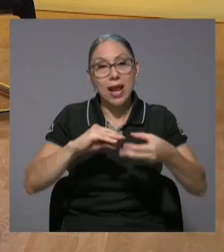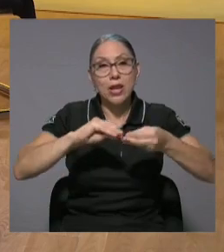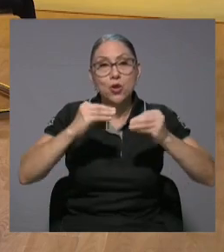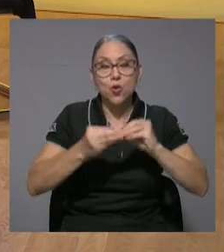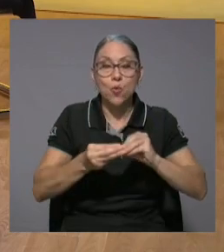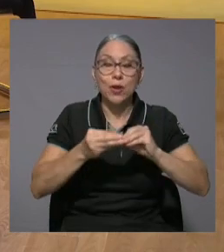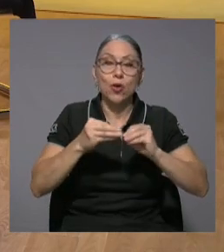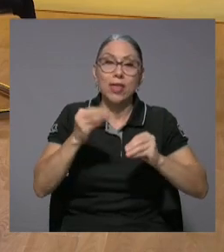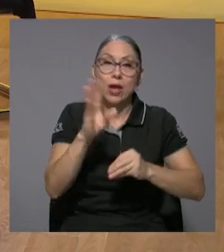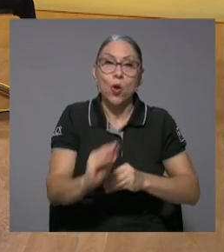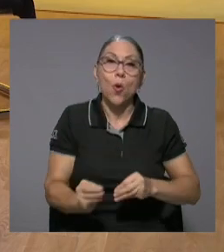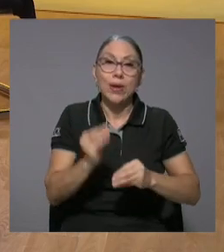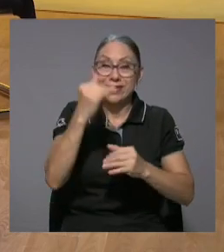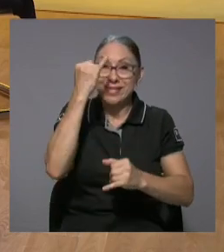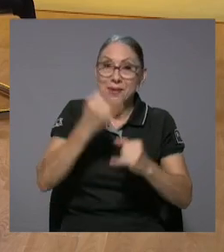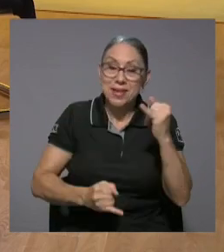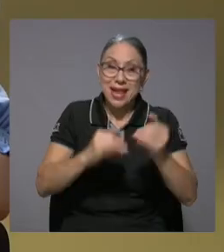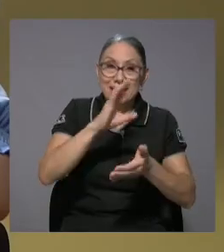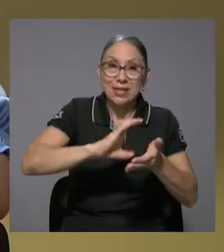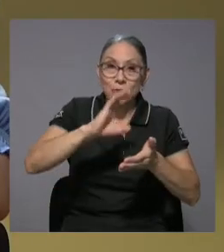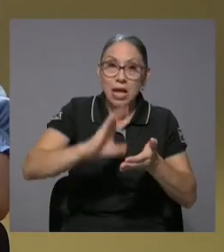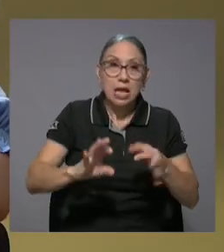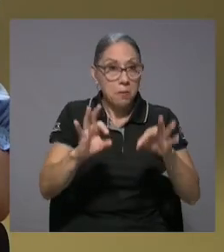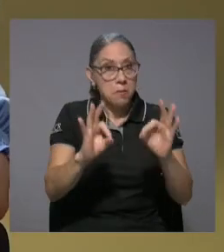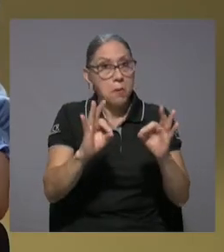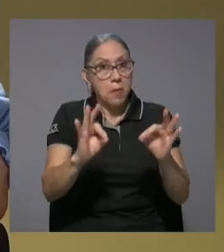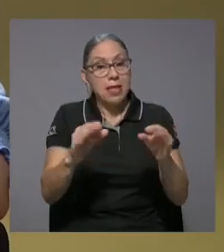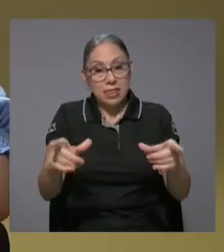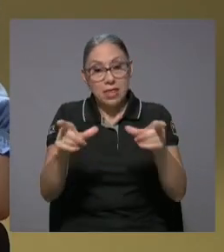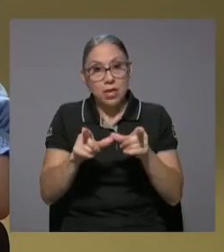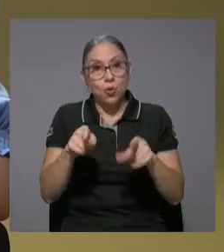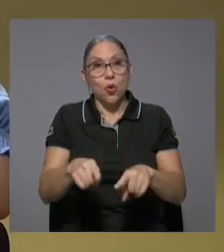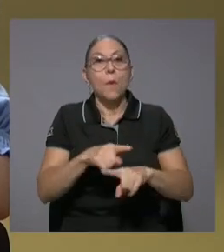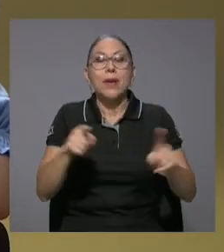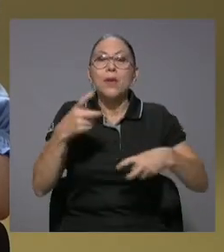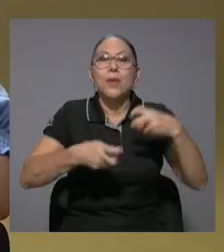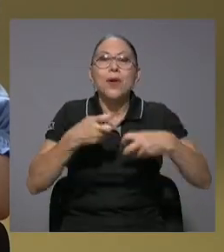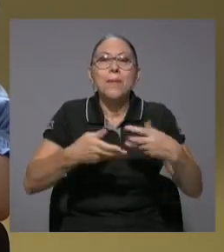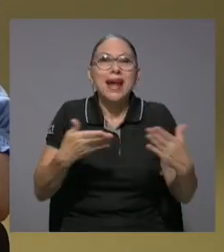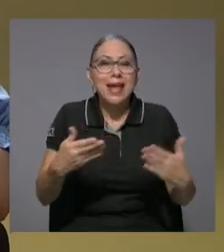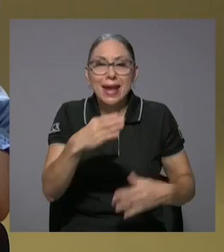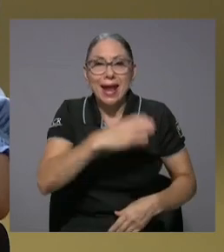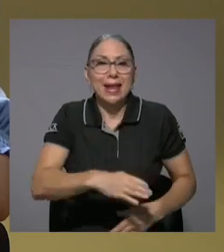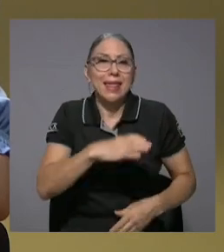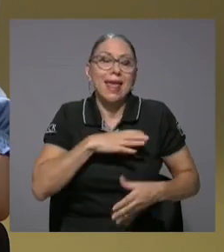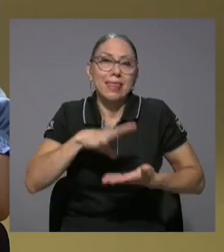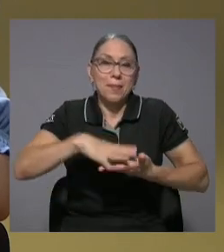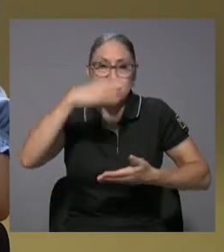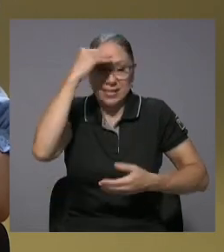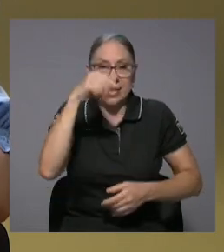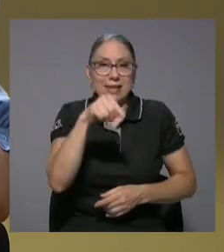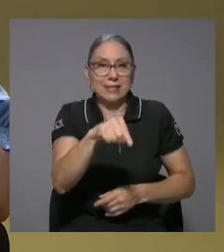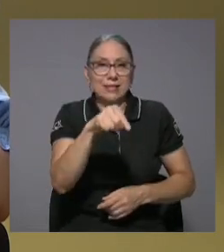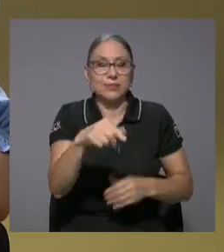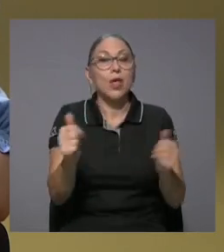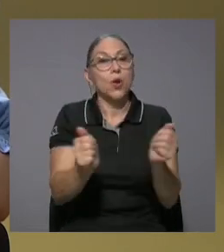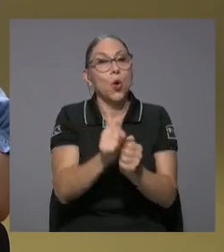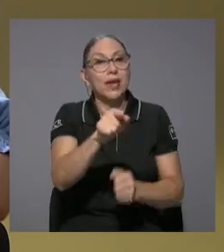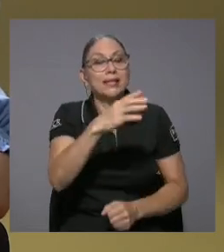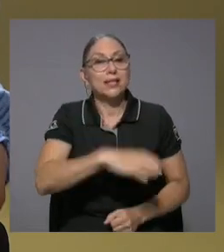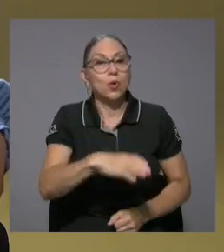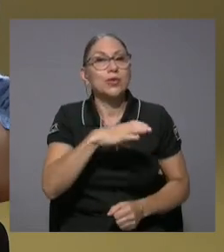que logran estar en secundaria y obtienen un título, pero el problema es la calidad de los aprendizajes que están teniendo. Con esas condiciones